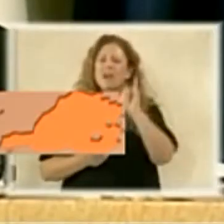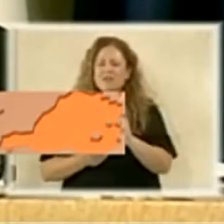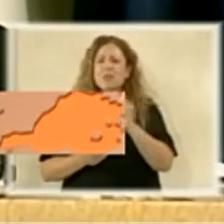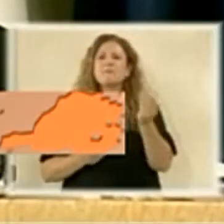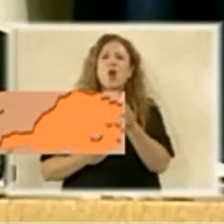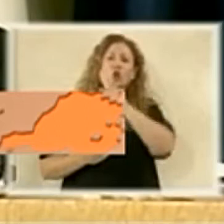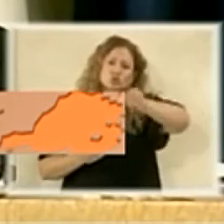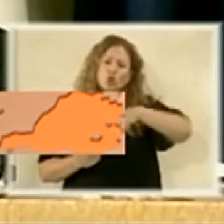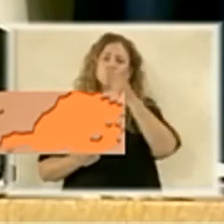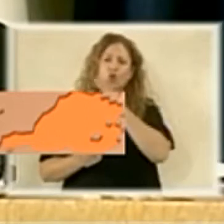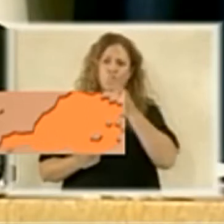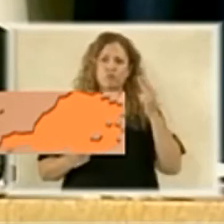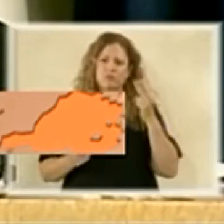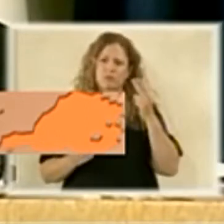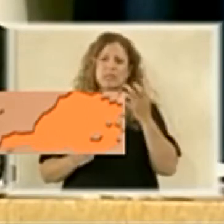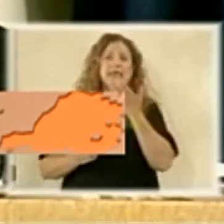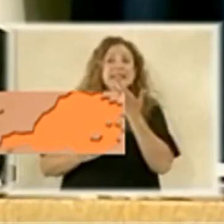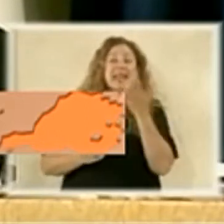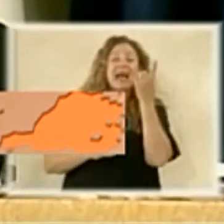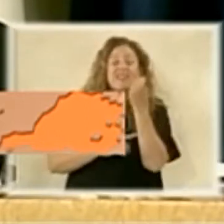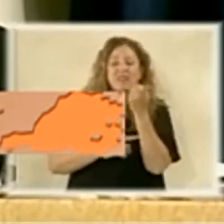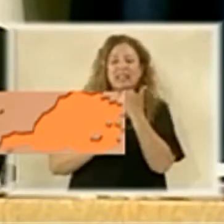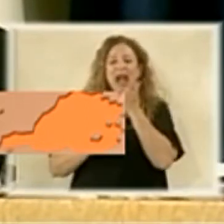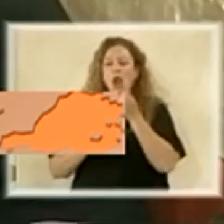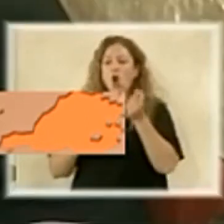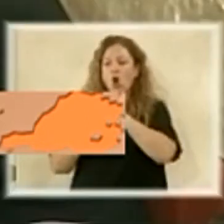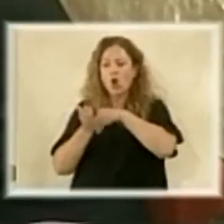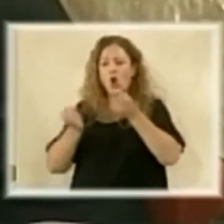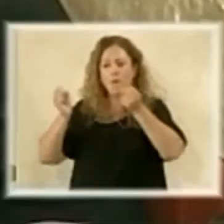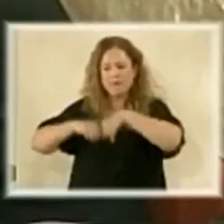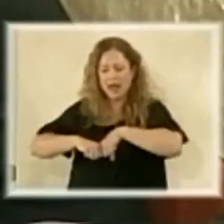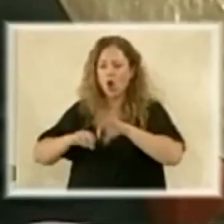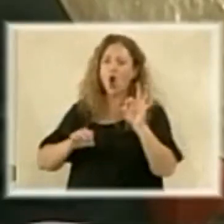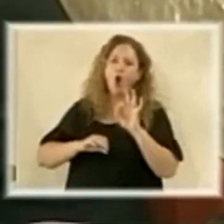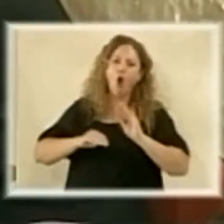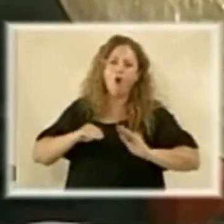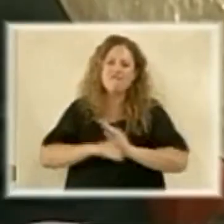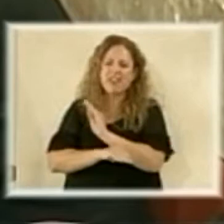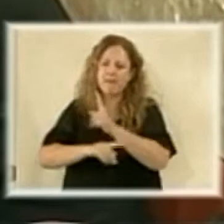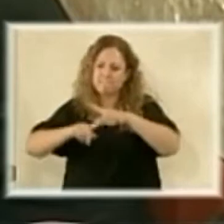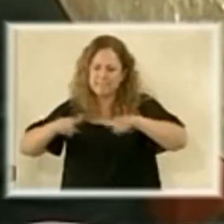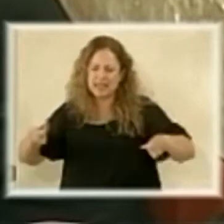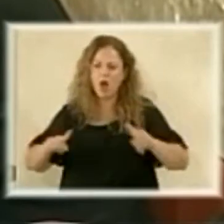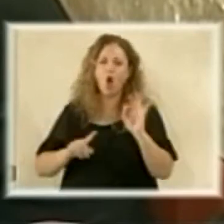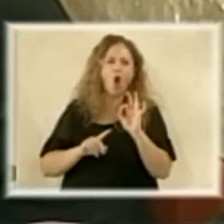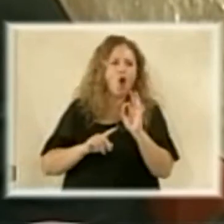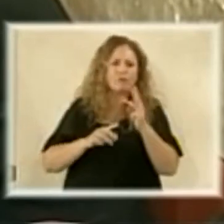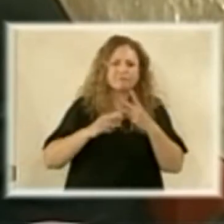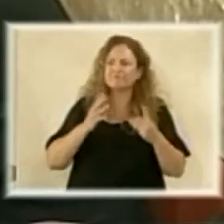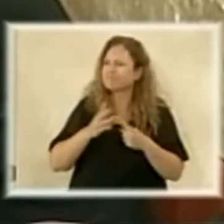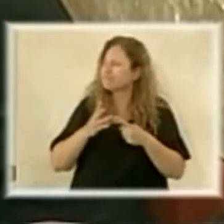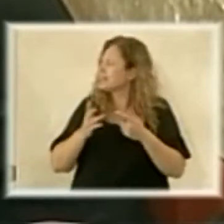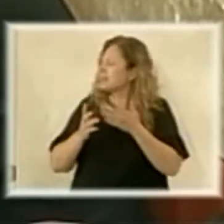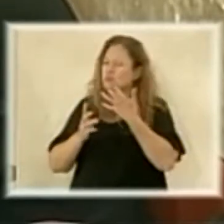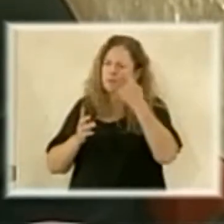nos comprometamos. Y si hace falta que hagamos un convenio y que financiemos a media, a tercia, es que el alcalde se ofreció a